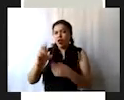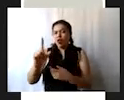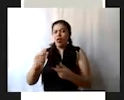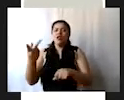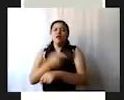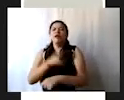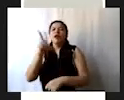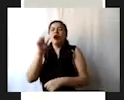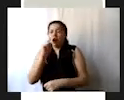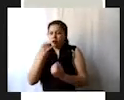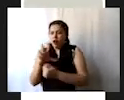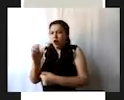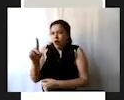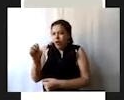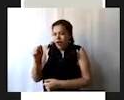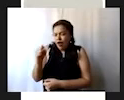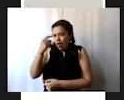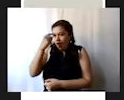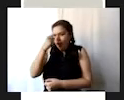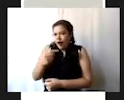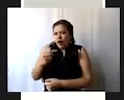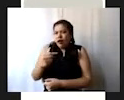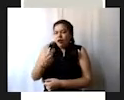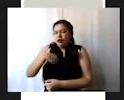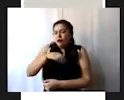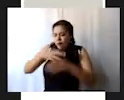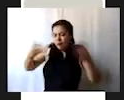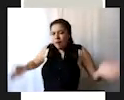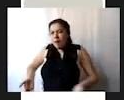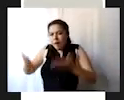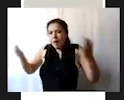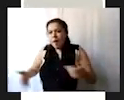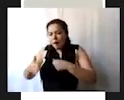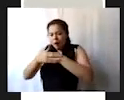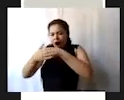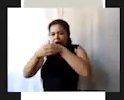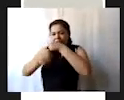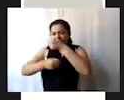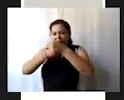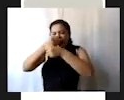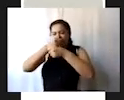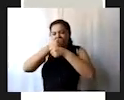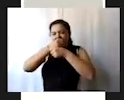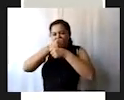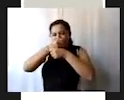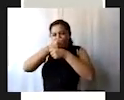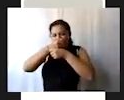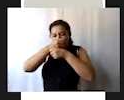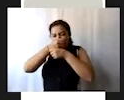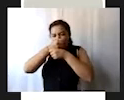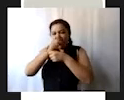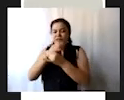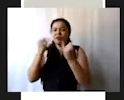los ODS y el impulso que necesitamos en los próximos años, también se beneficia mucho de